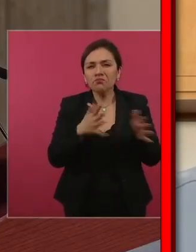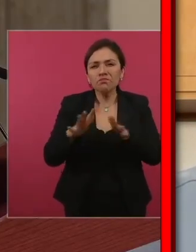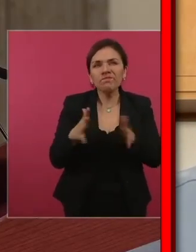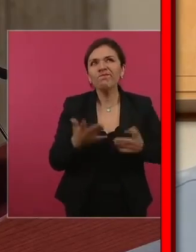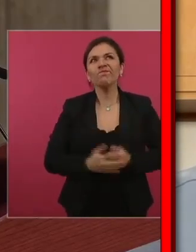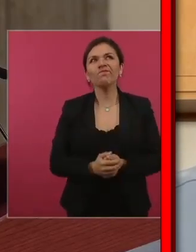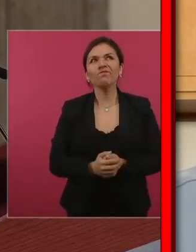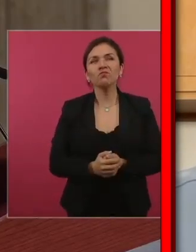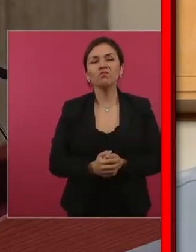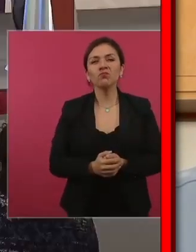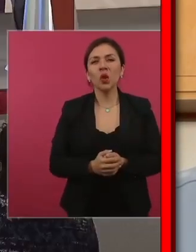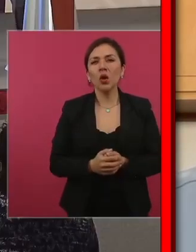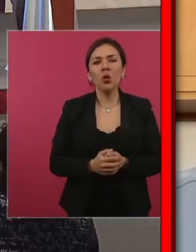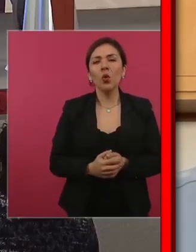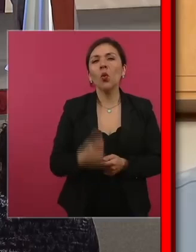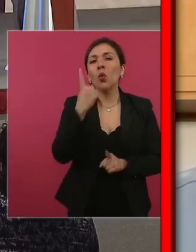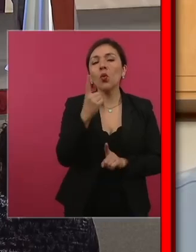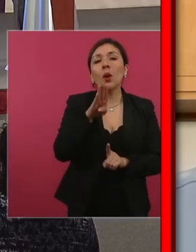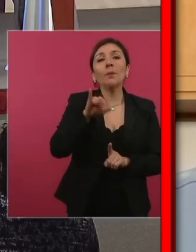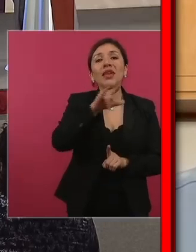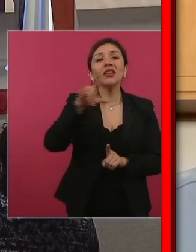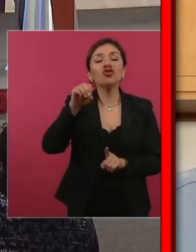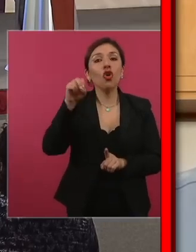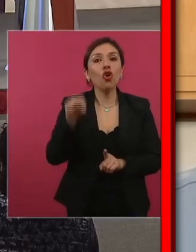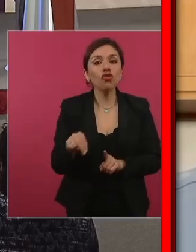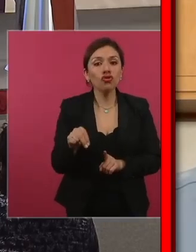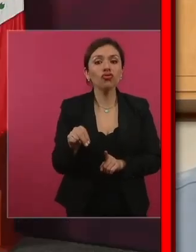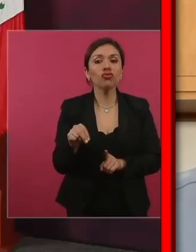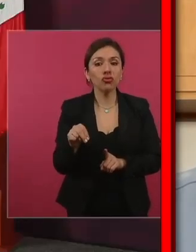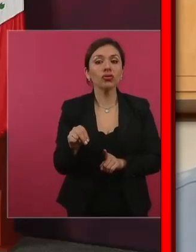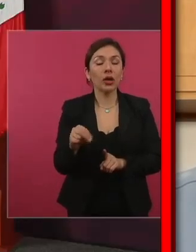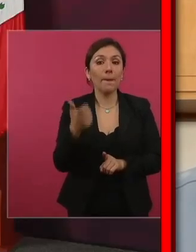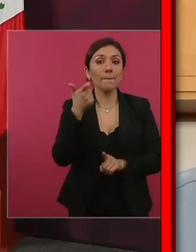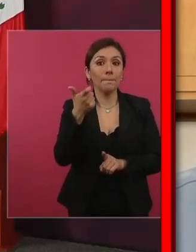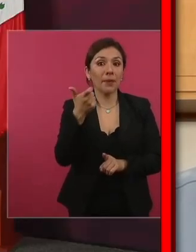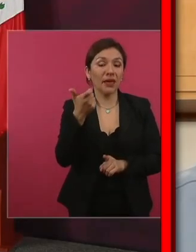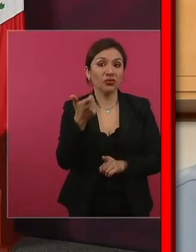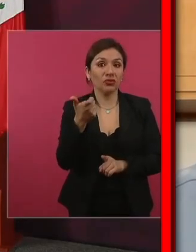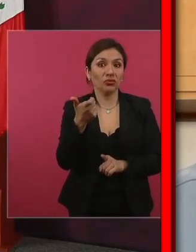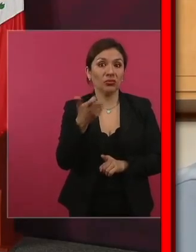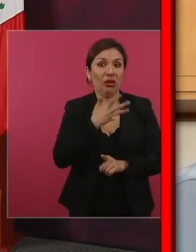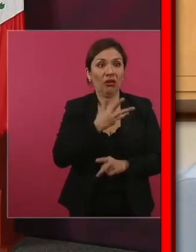Pues de más de un billón de pesos